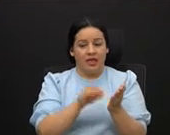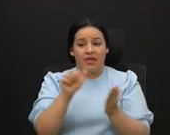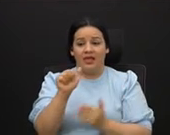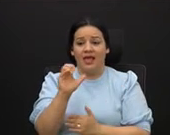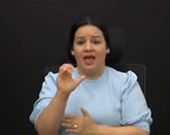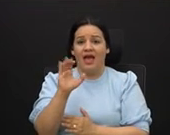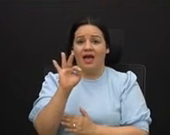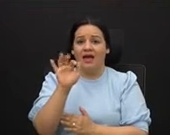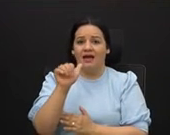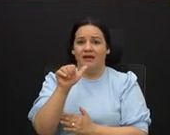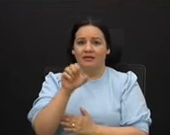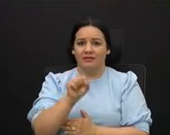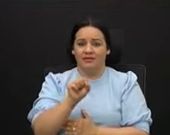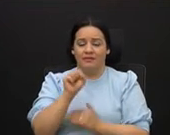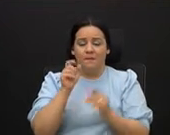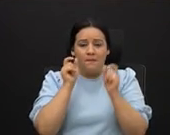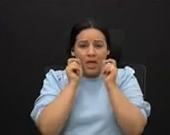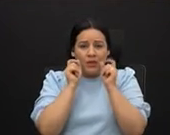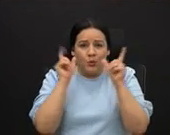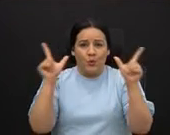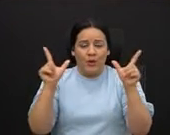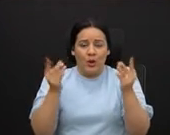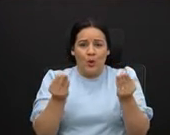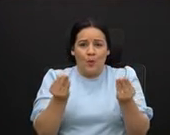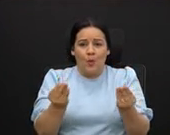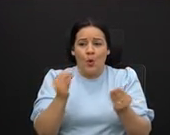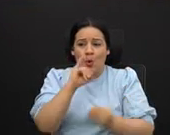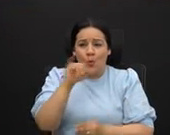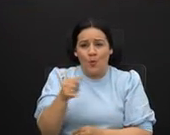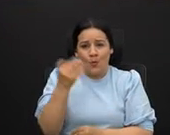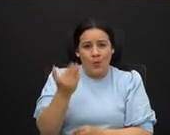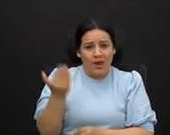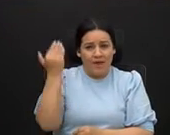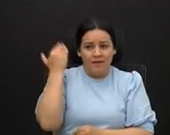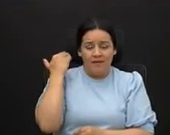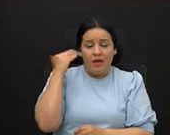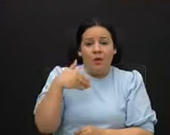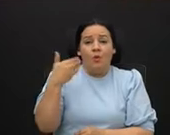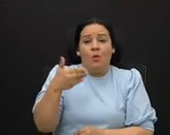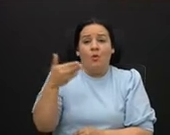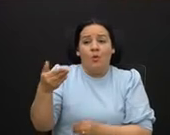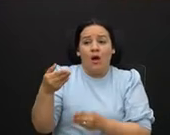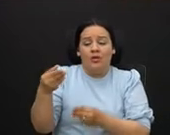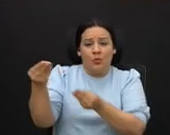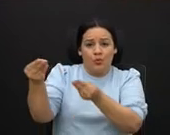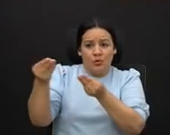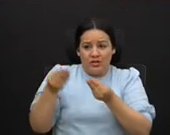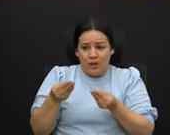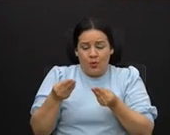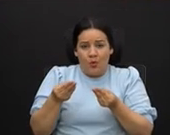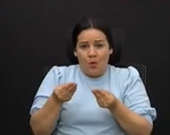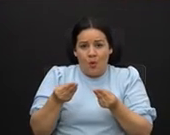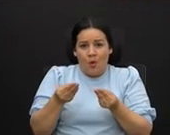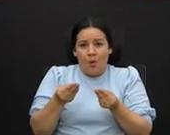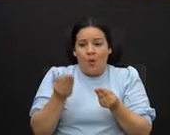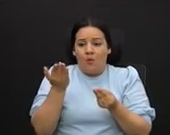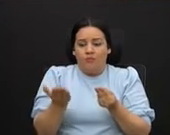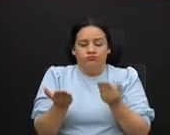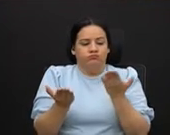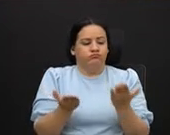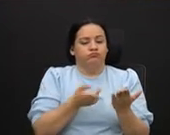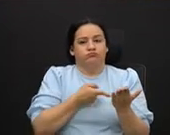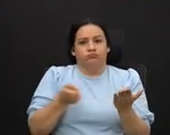me sorprendió muchísimo el jueves anterior cuando nos entregaron ambos informes sobre la investigación.